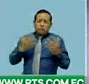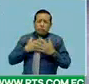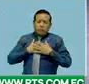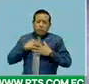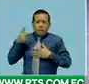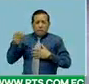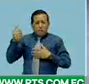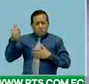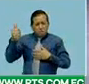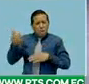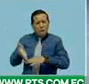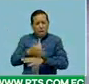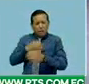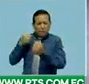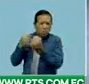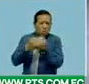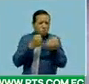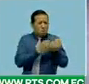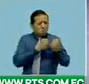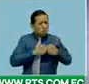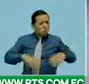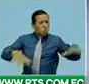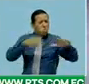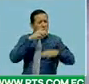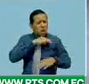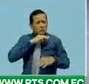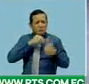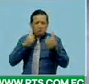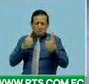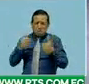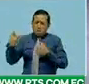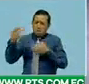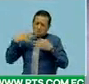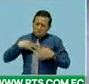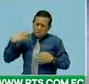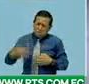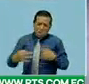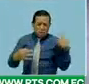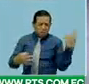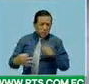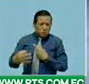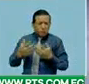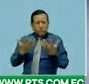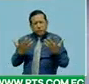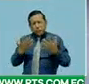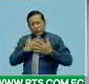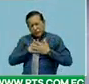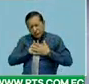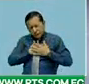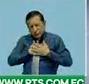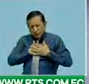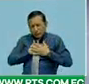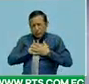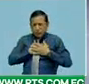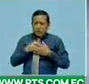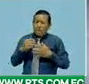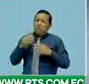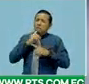de Manta, dio todo, hasta ahora lo dio. Es por eso que ahora está en esas condiciones,